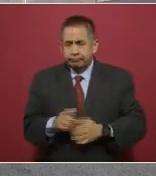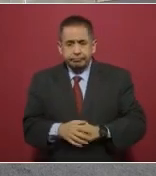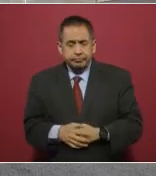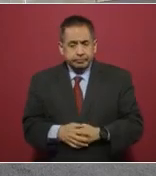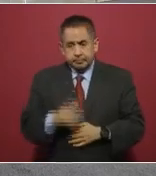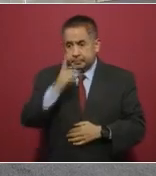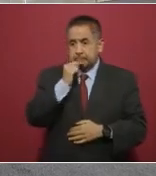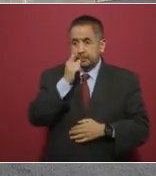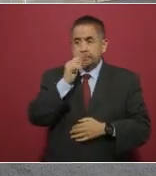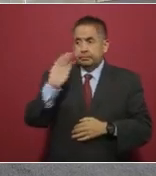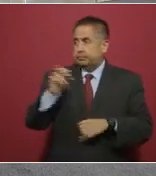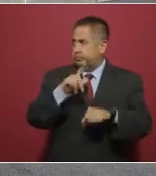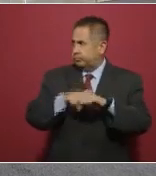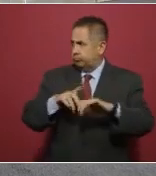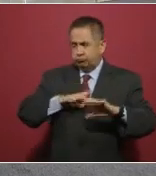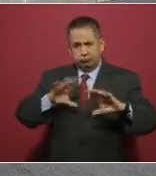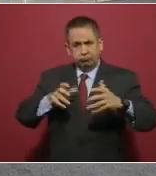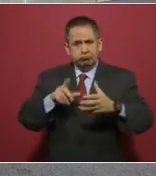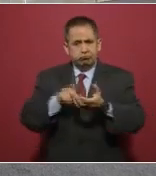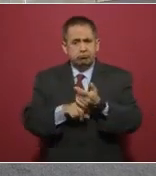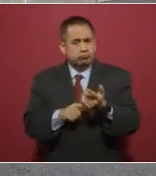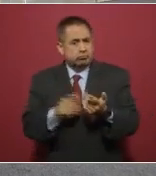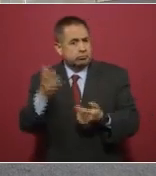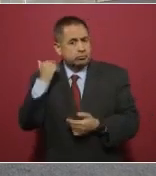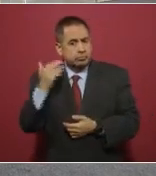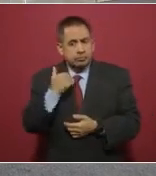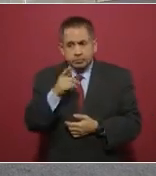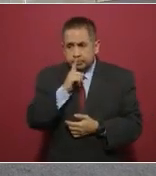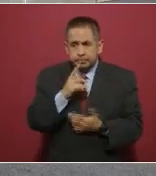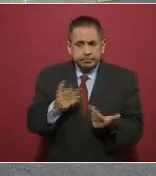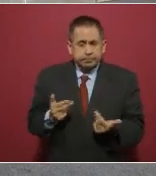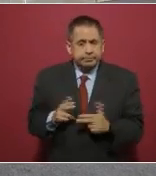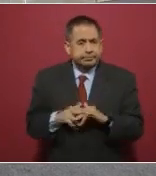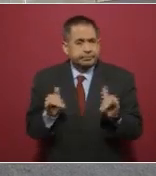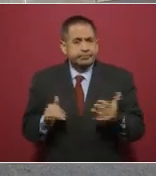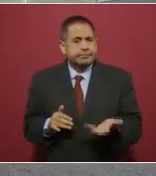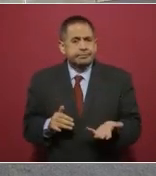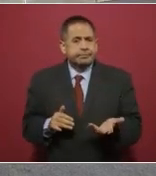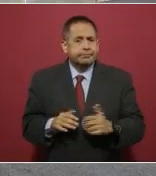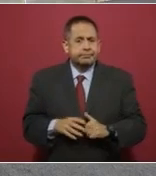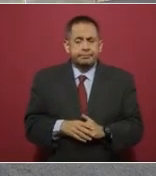Policía Federal no llegó ni siquiera